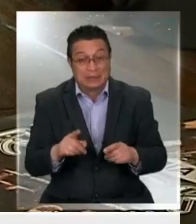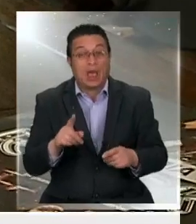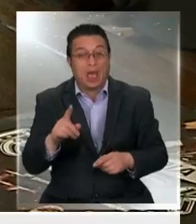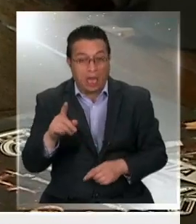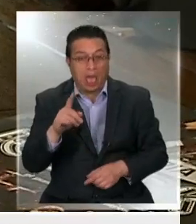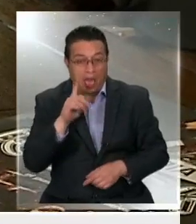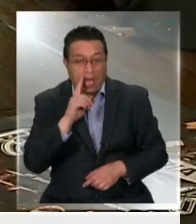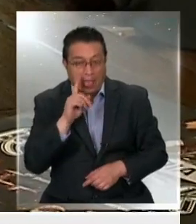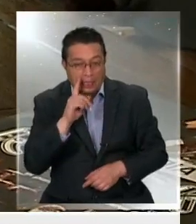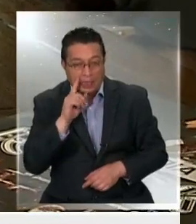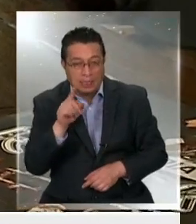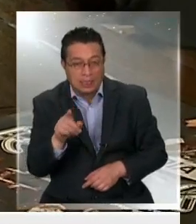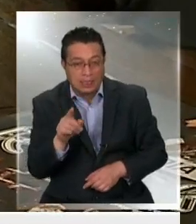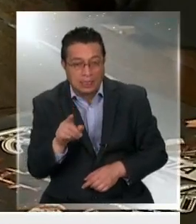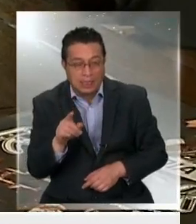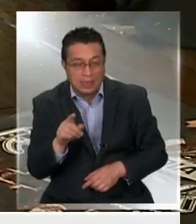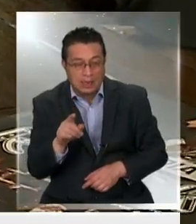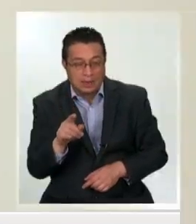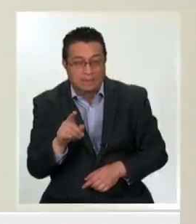tienen